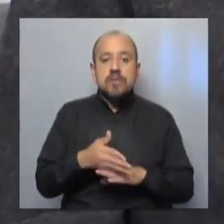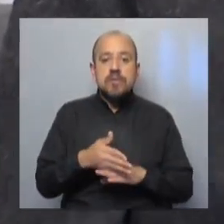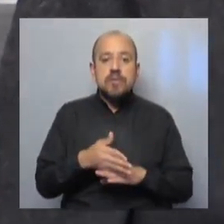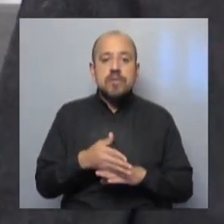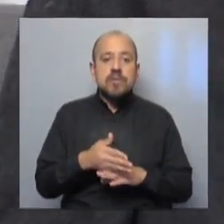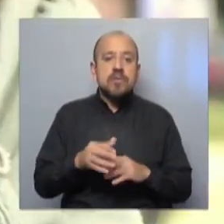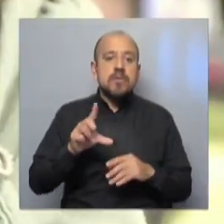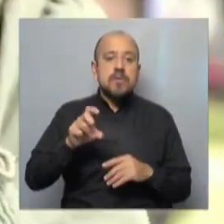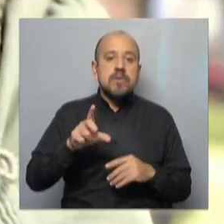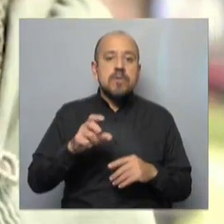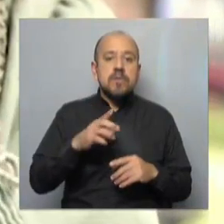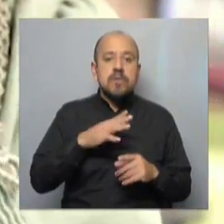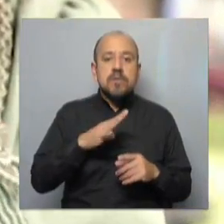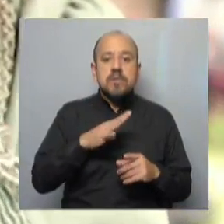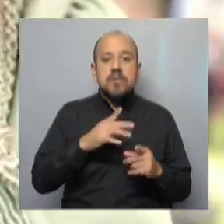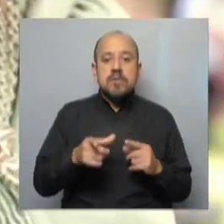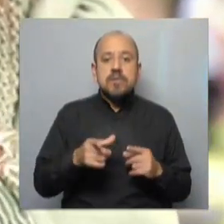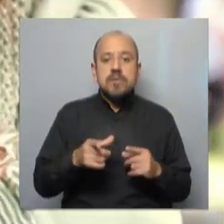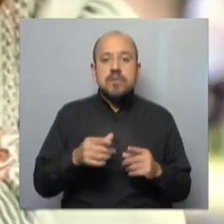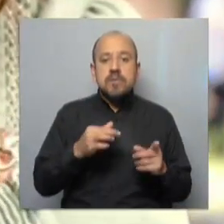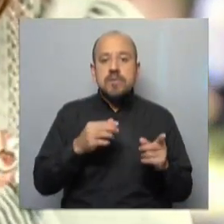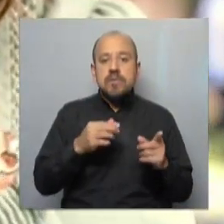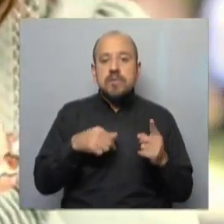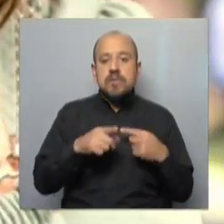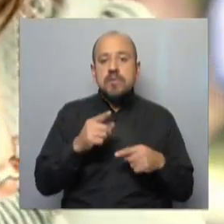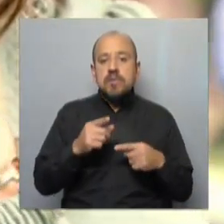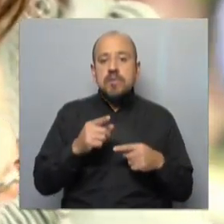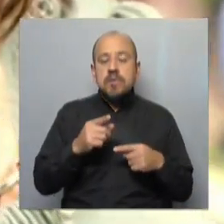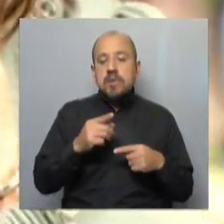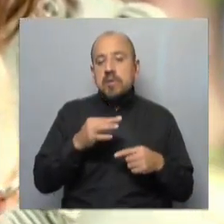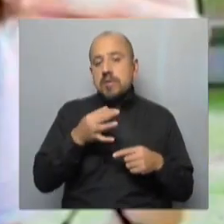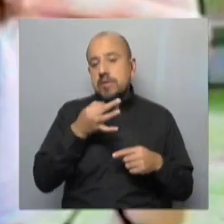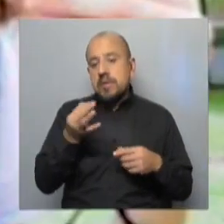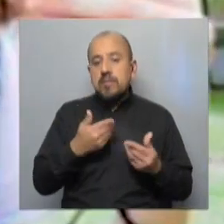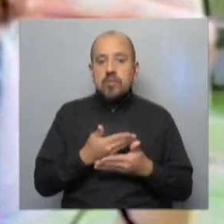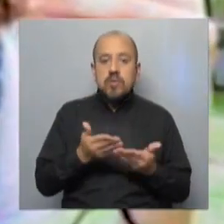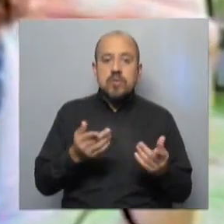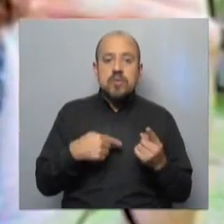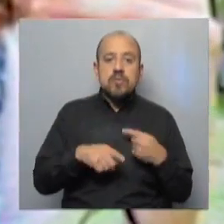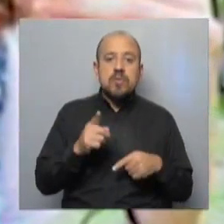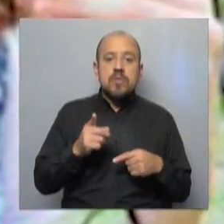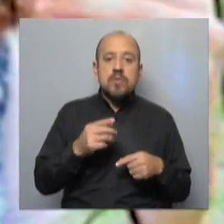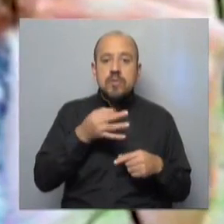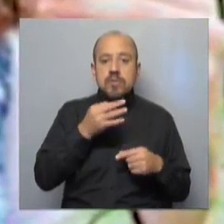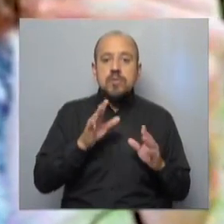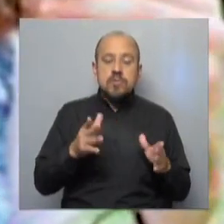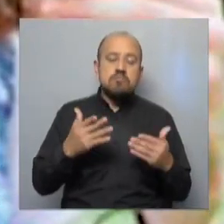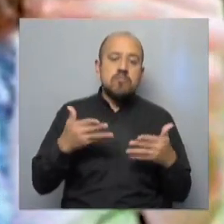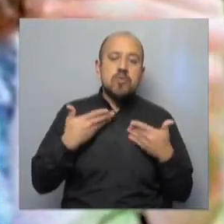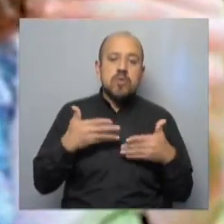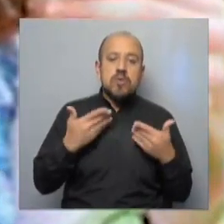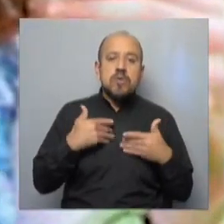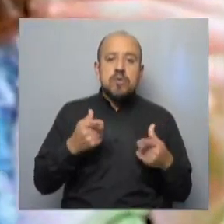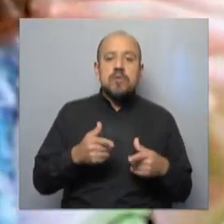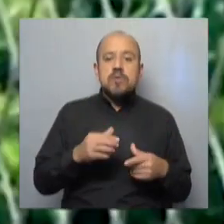obviamente lo que todos sabemos sería conocer en todos los medios pero lo tomamos con mucha alegría lola